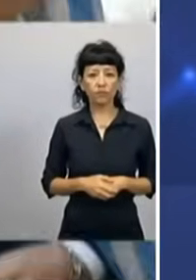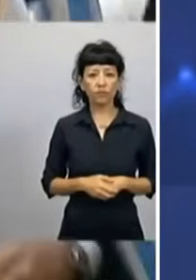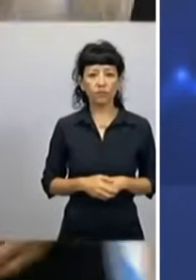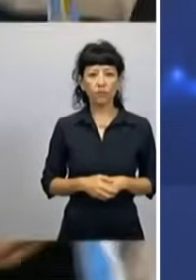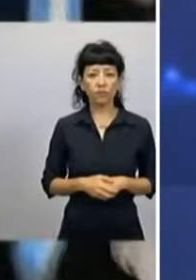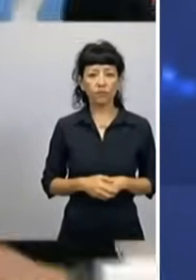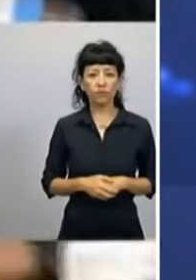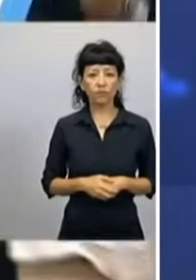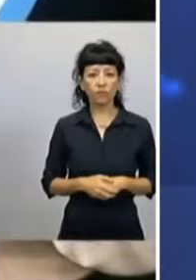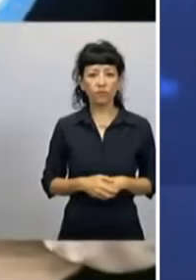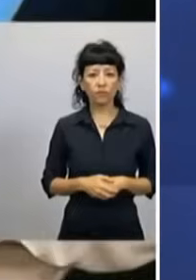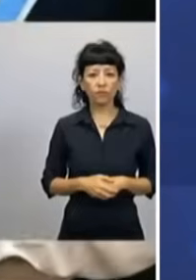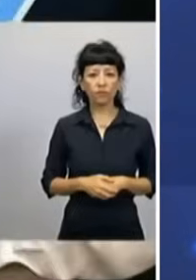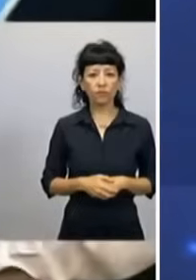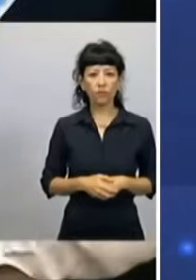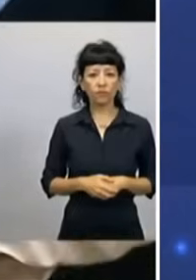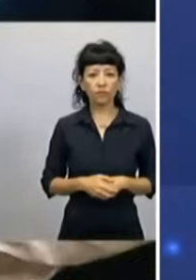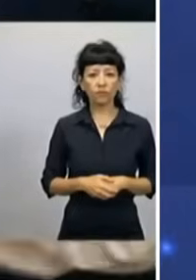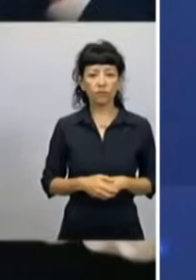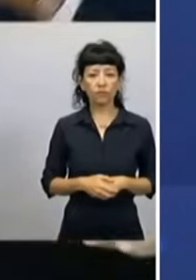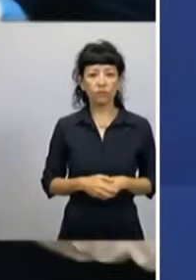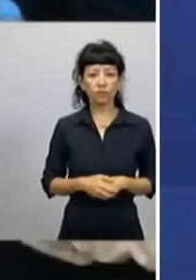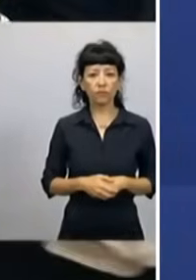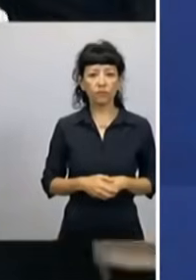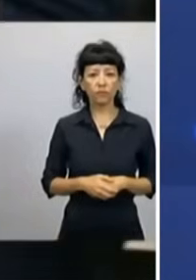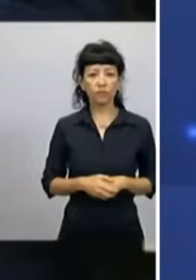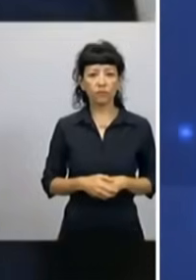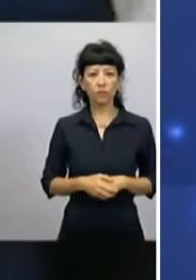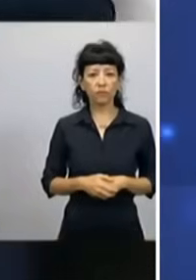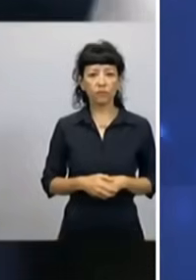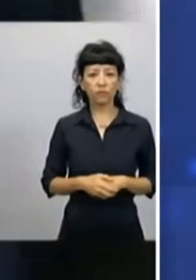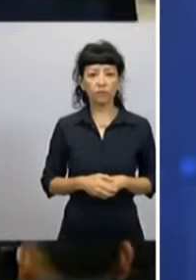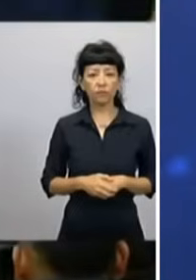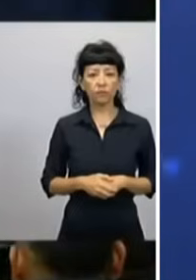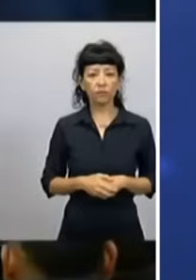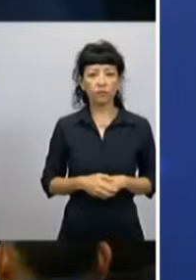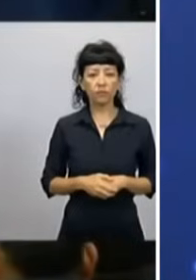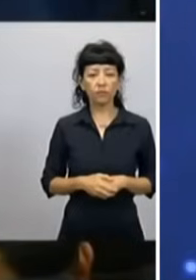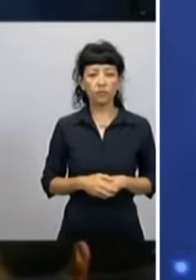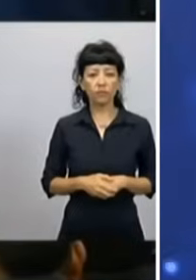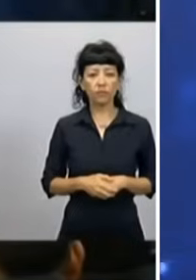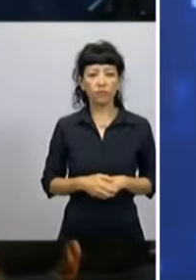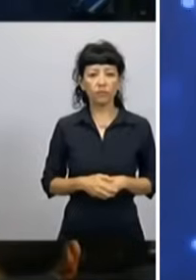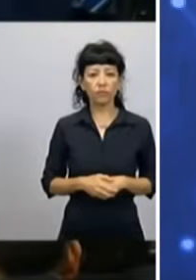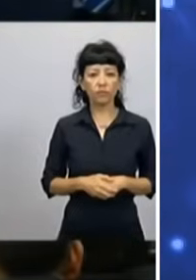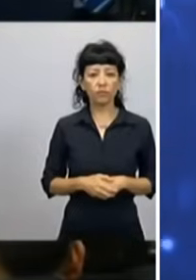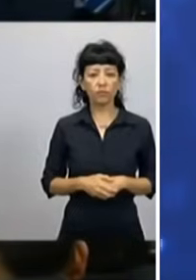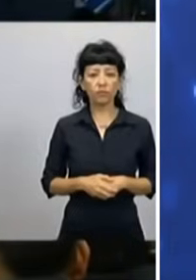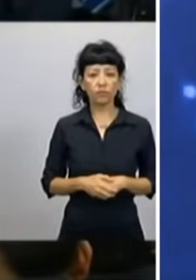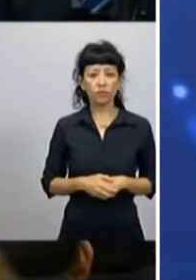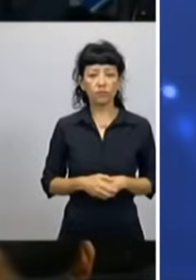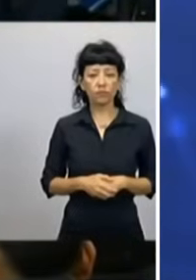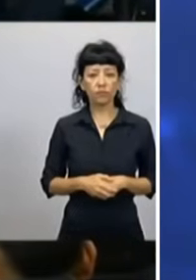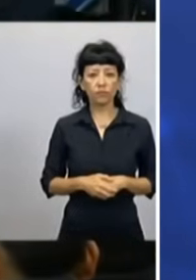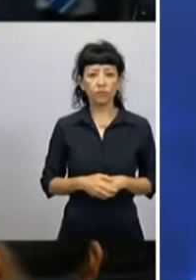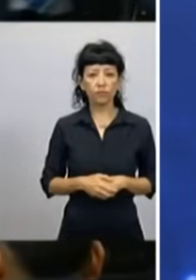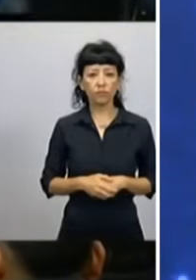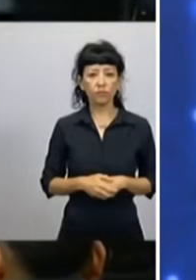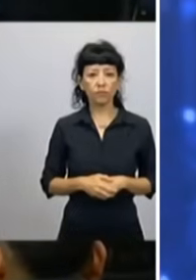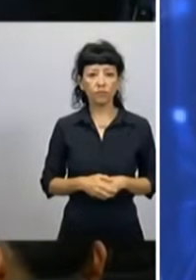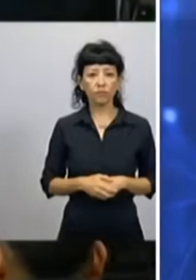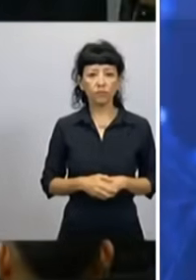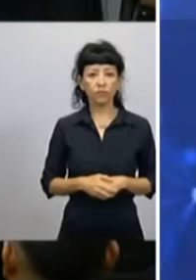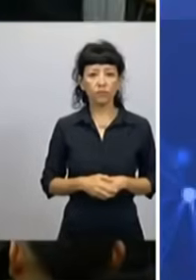el Occidente, principalmente con los Estados Unidos. Ahí, claro, está el problema que, de nuevo, la